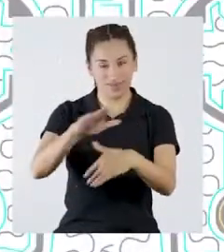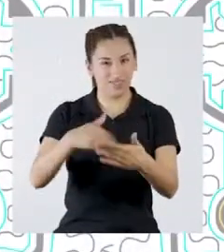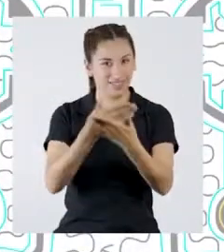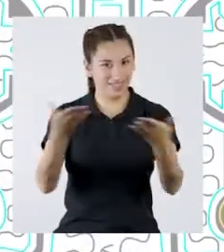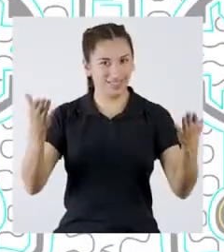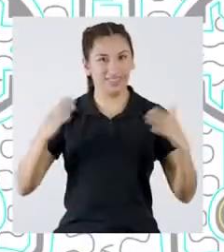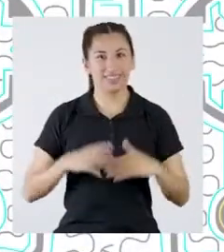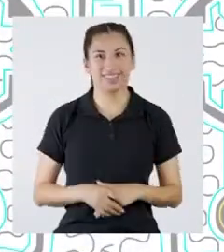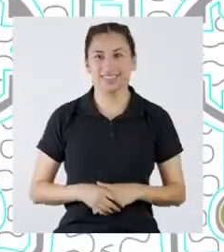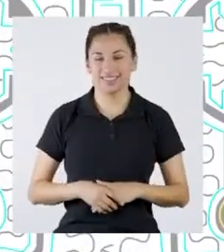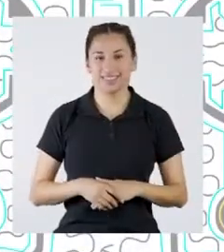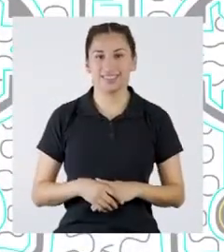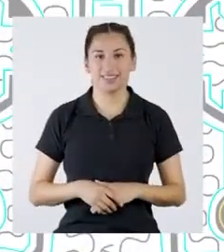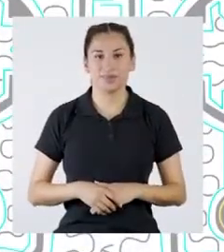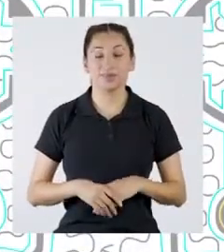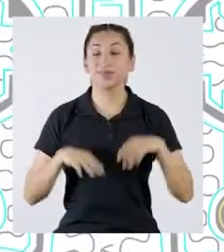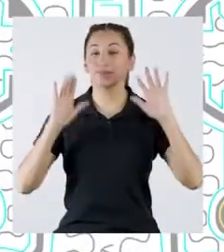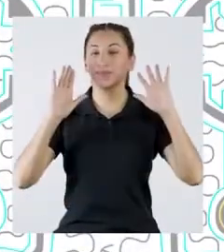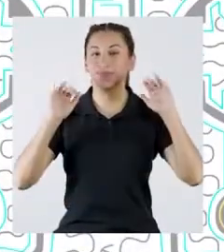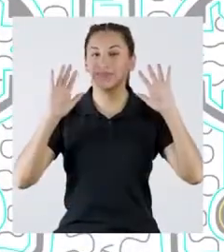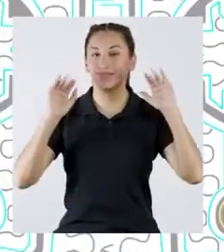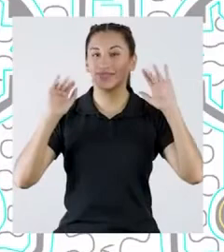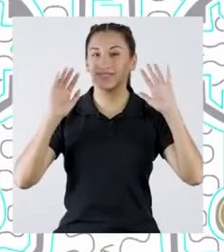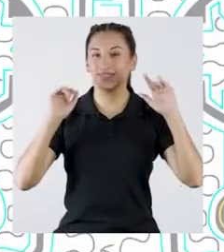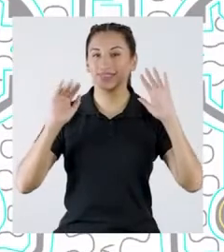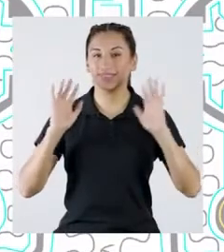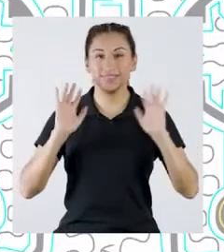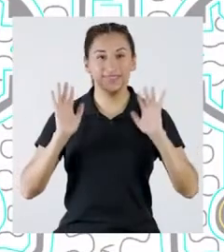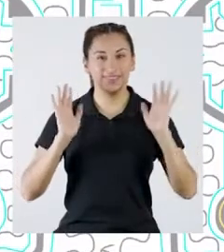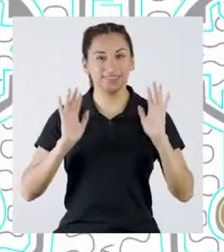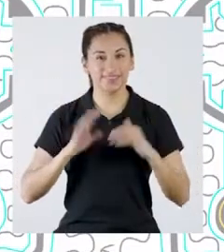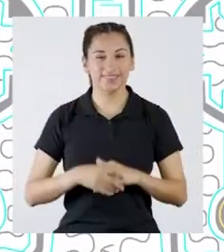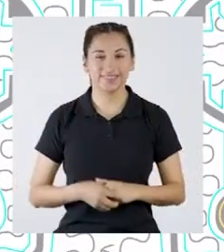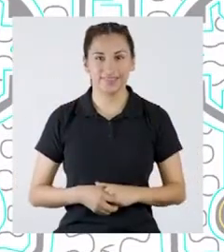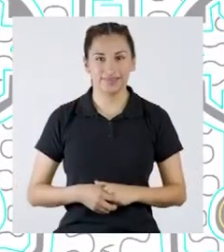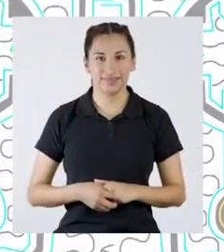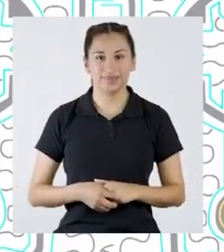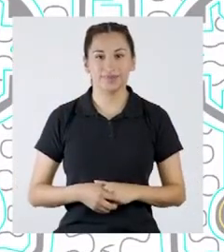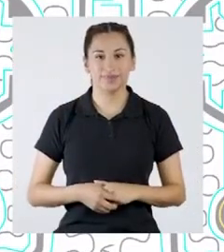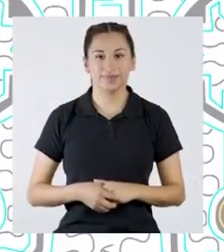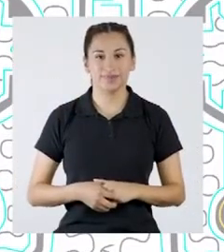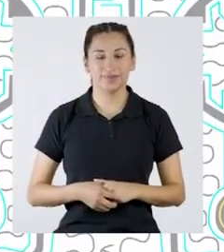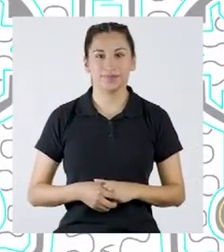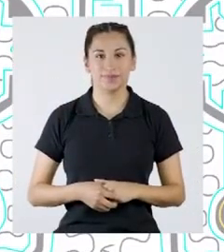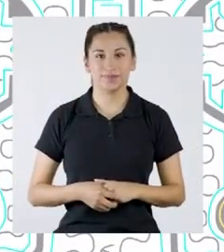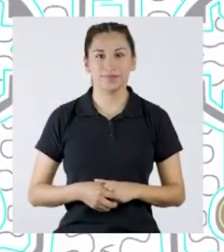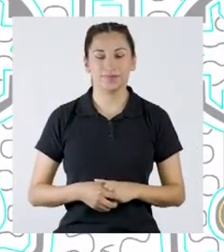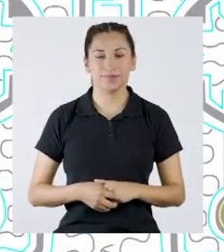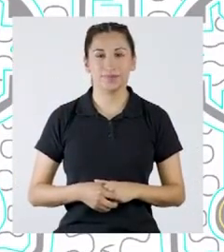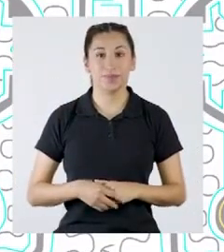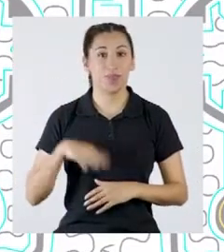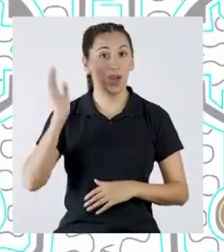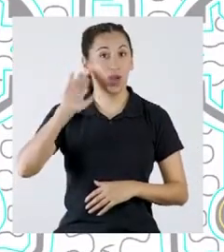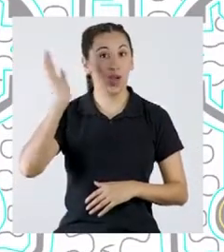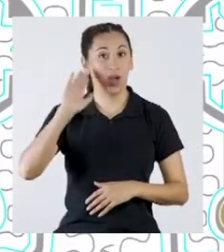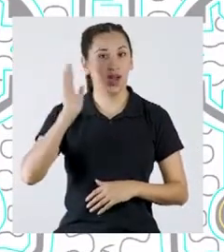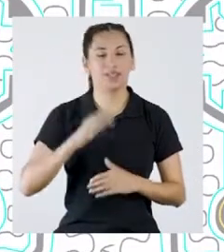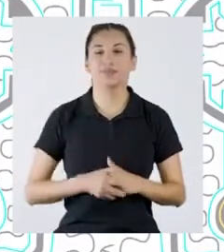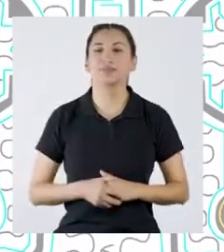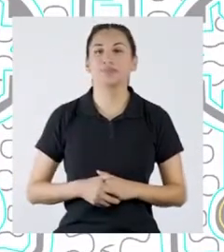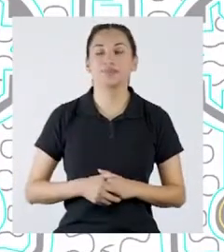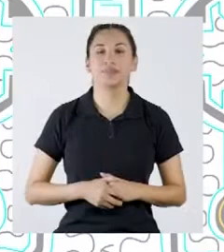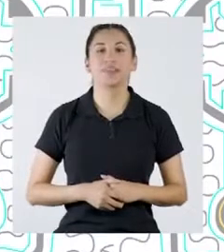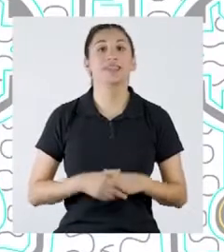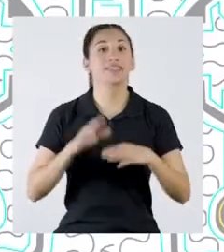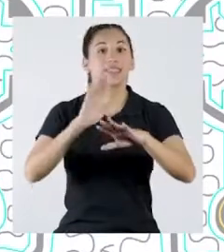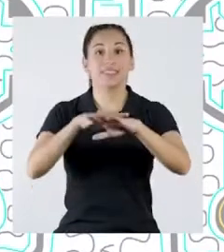Kamisaraki, kunjamasiptasa. Abiro Bancaripe, Jero Bancarope. ¡Hola!